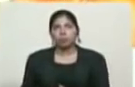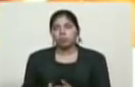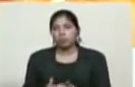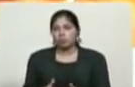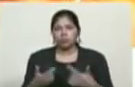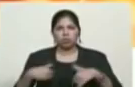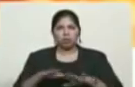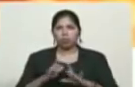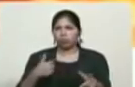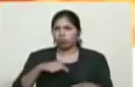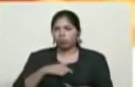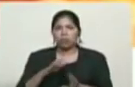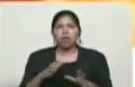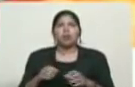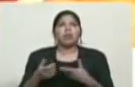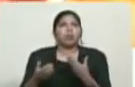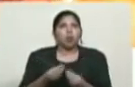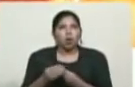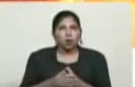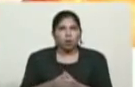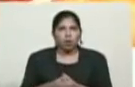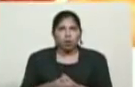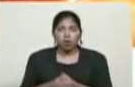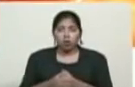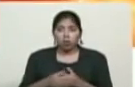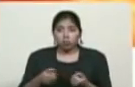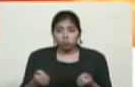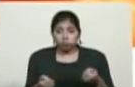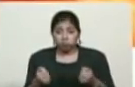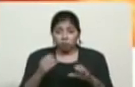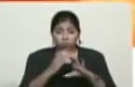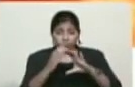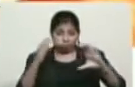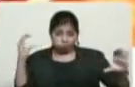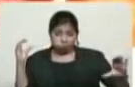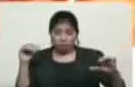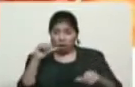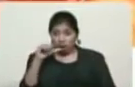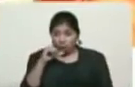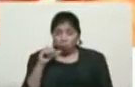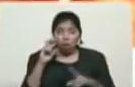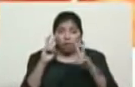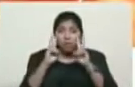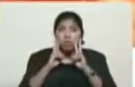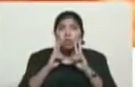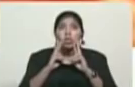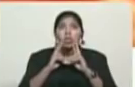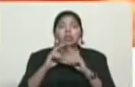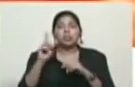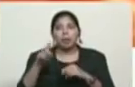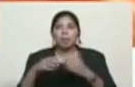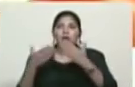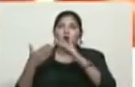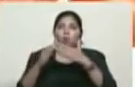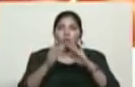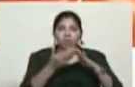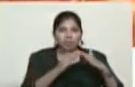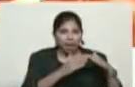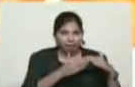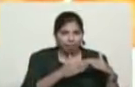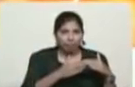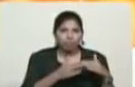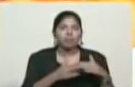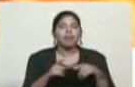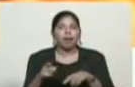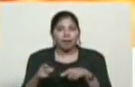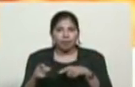y además hemos distribuido a través de este sistema especial de atención a agua en las comunidades organizadas con toda